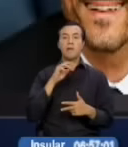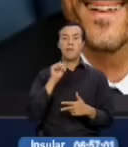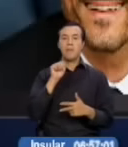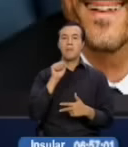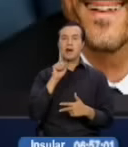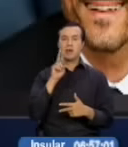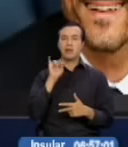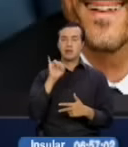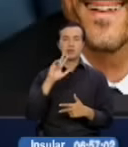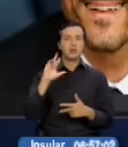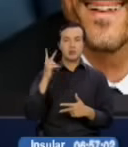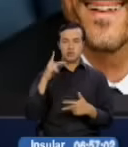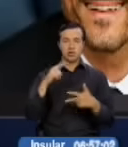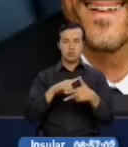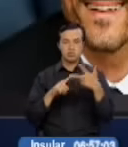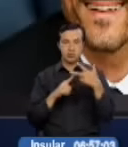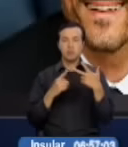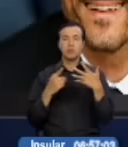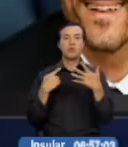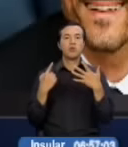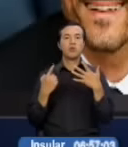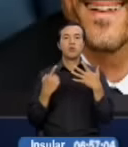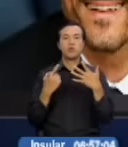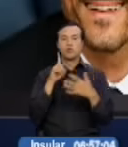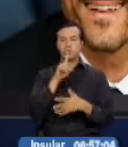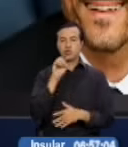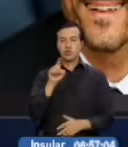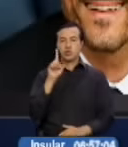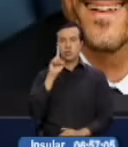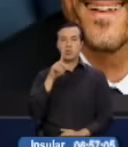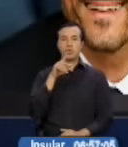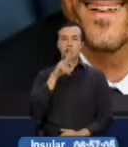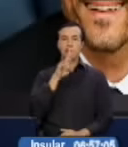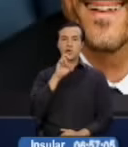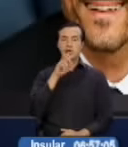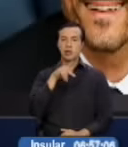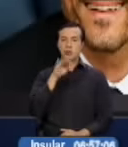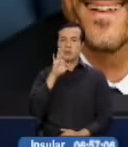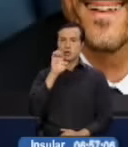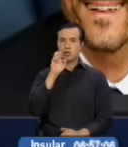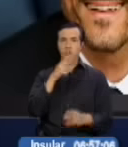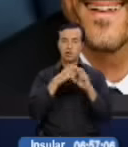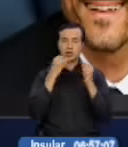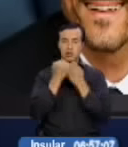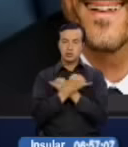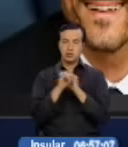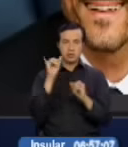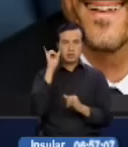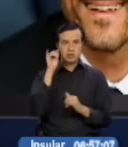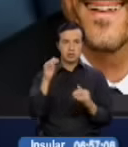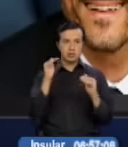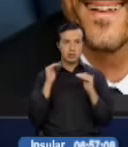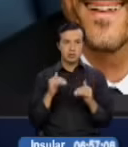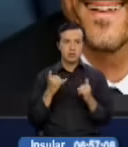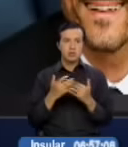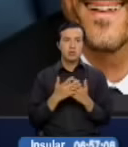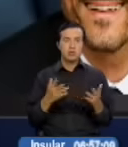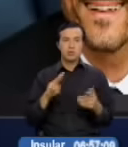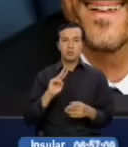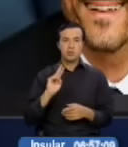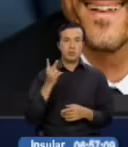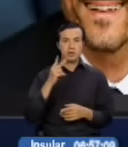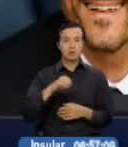ubica en el tercer lugar. Aparecen en el puesto 101 Pablo Repetto, ex Independiente del Valle, actual